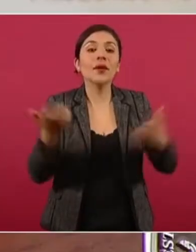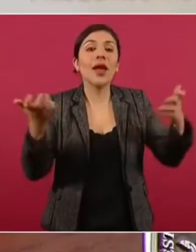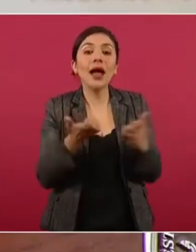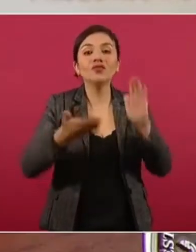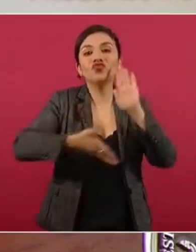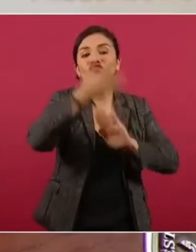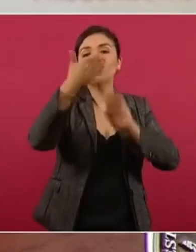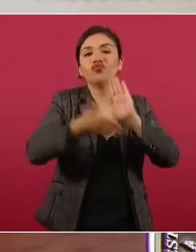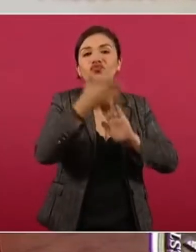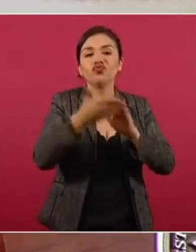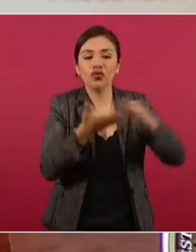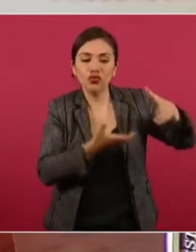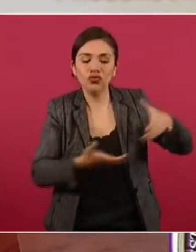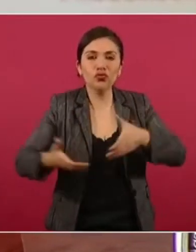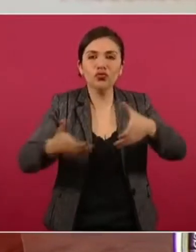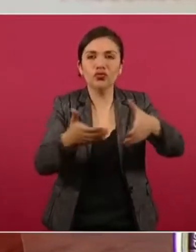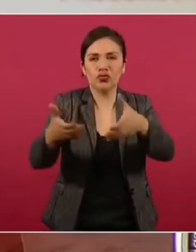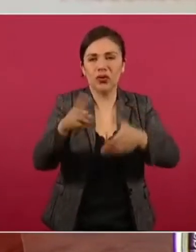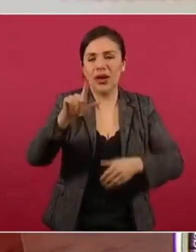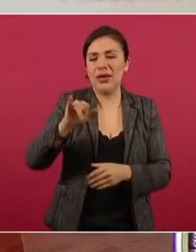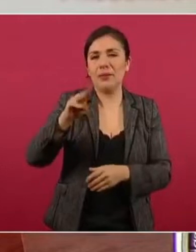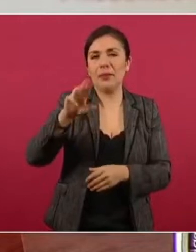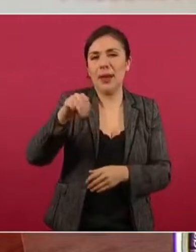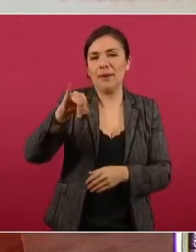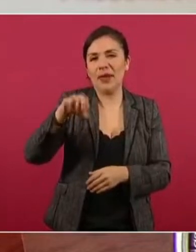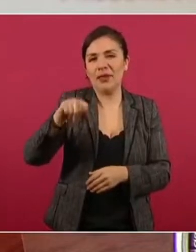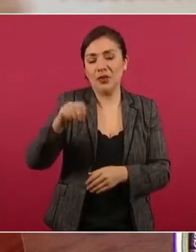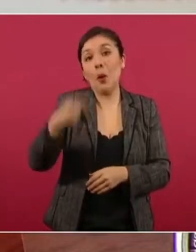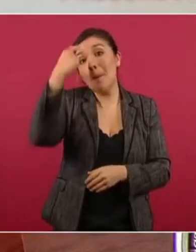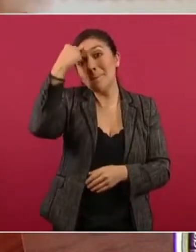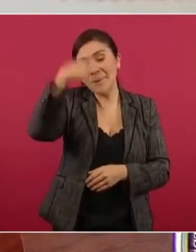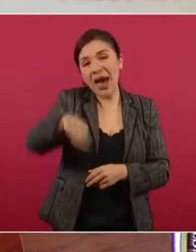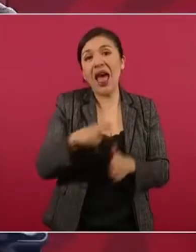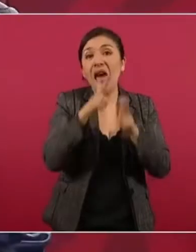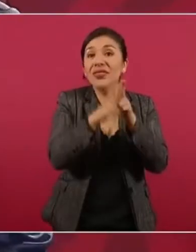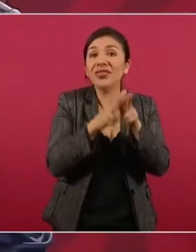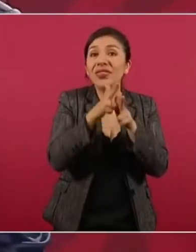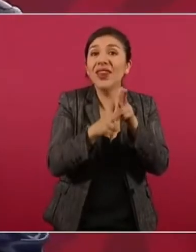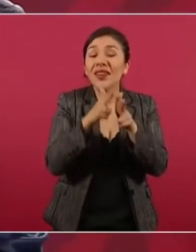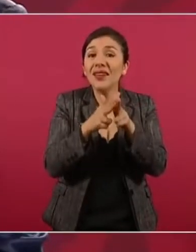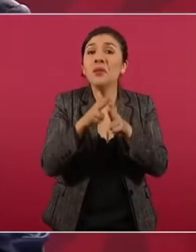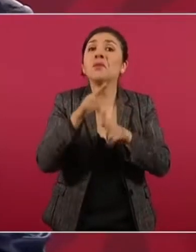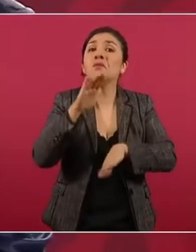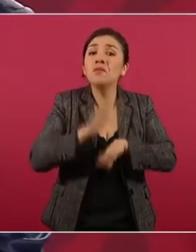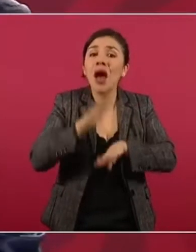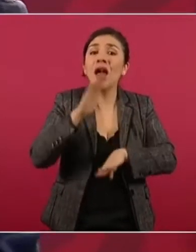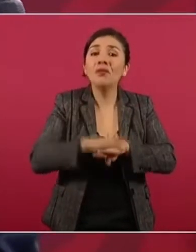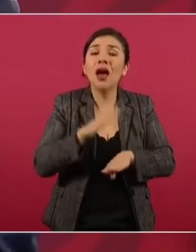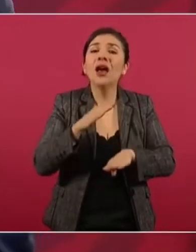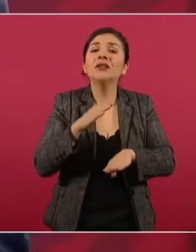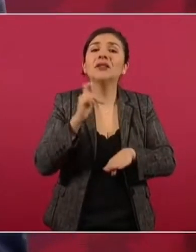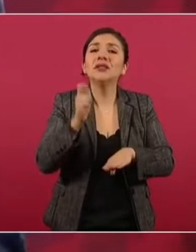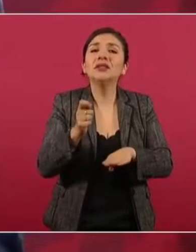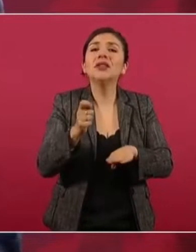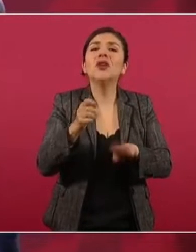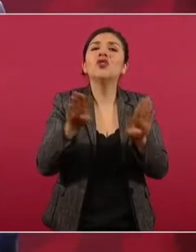construir un libramiento para que el ferrocarril no siga partiendo